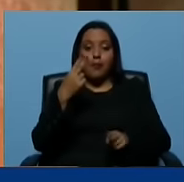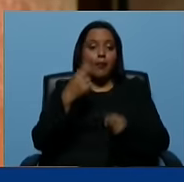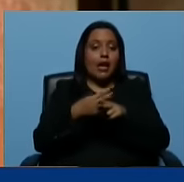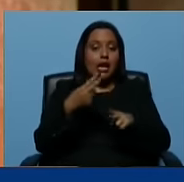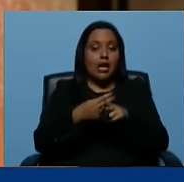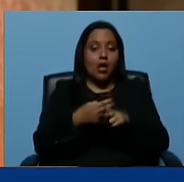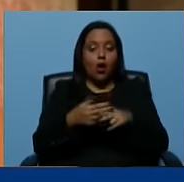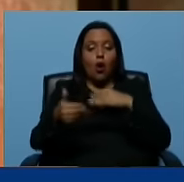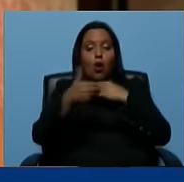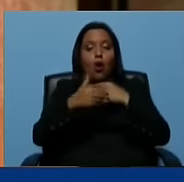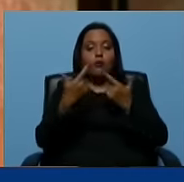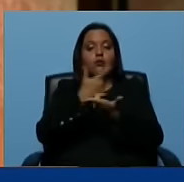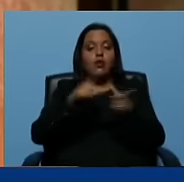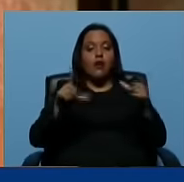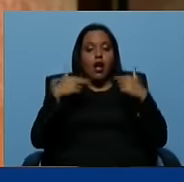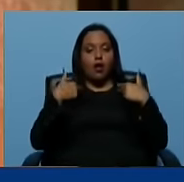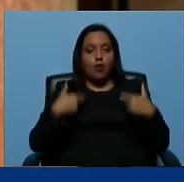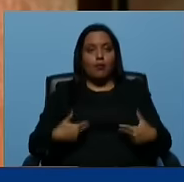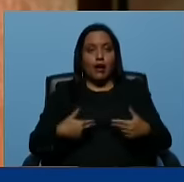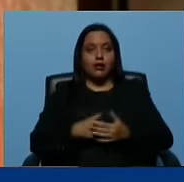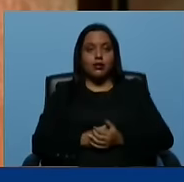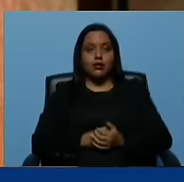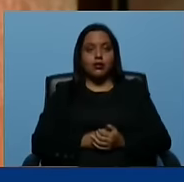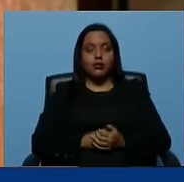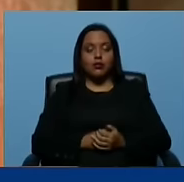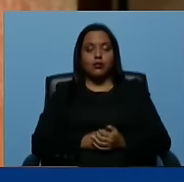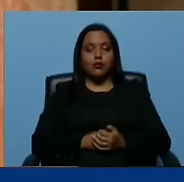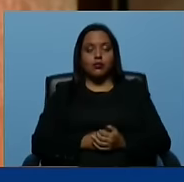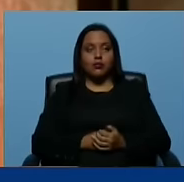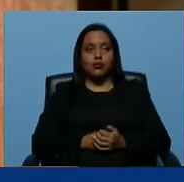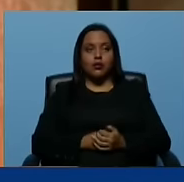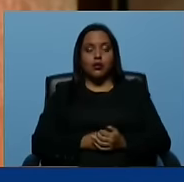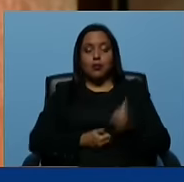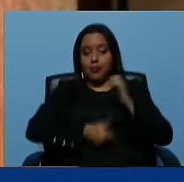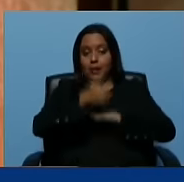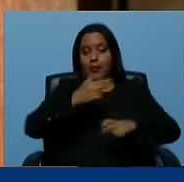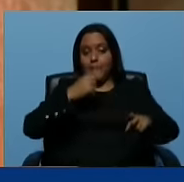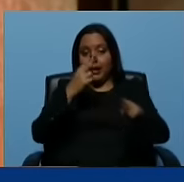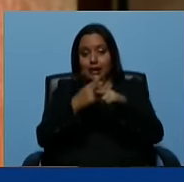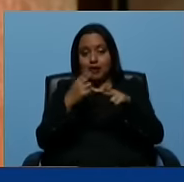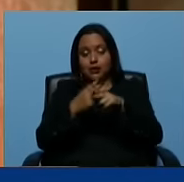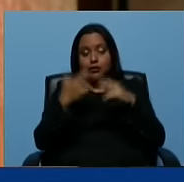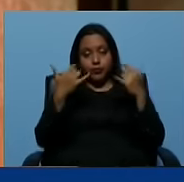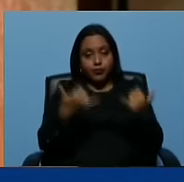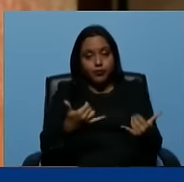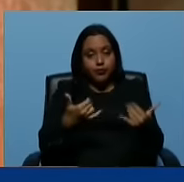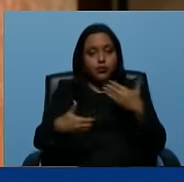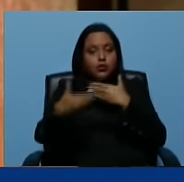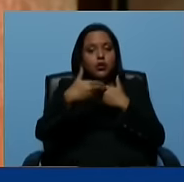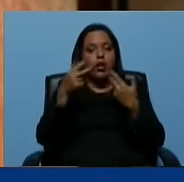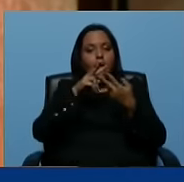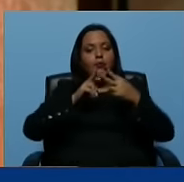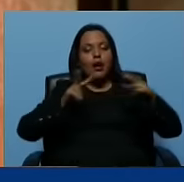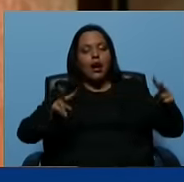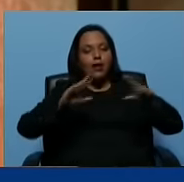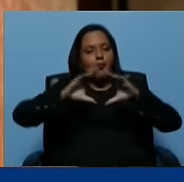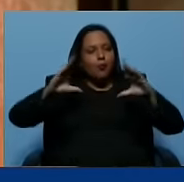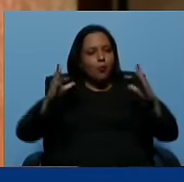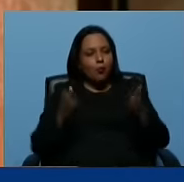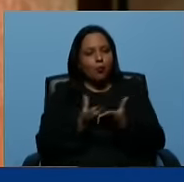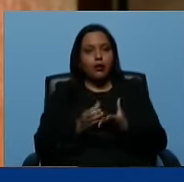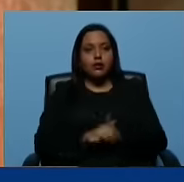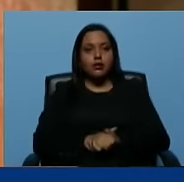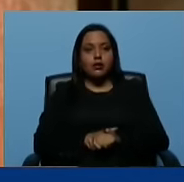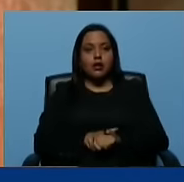contra la libertad del ser humano en su condición de ser humano, el mayor peligro que existe contra la paz del planeta, el